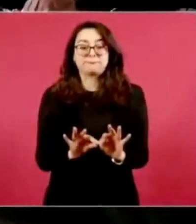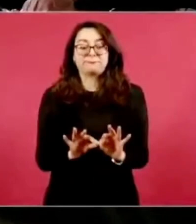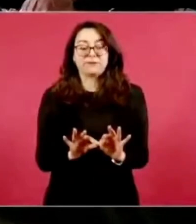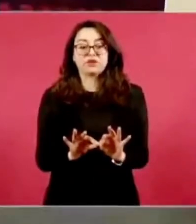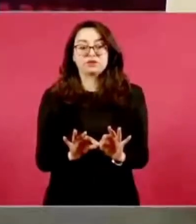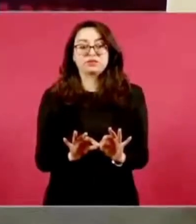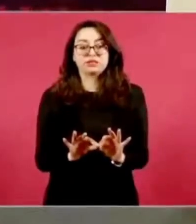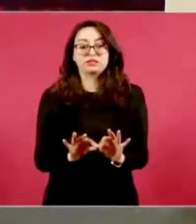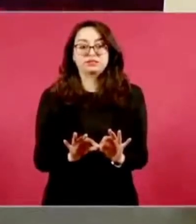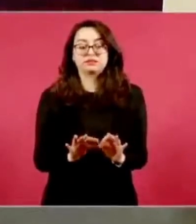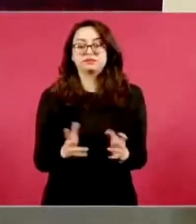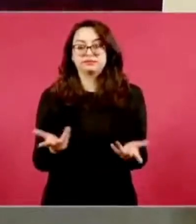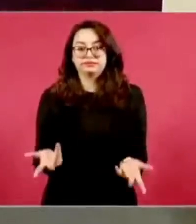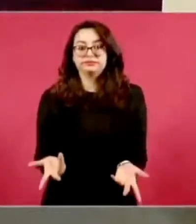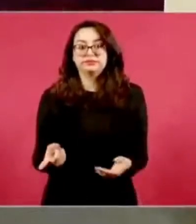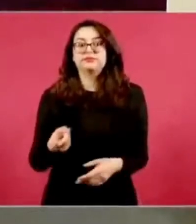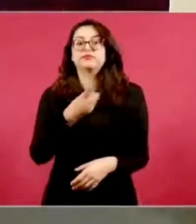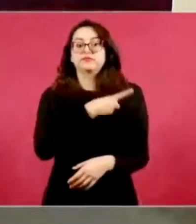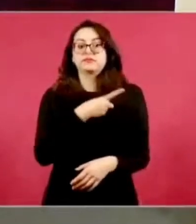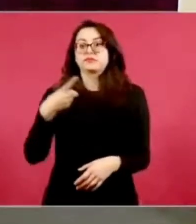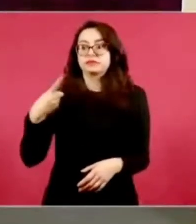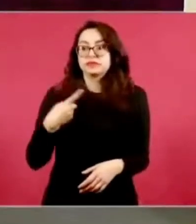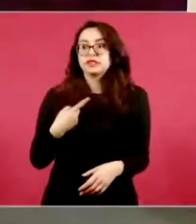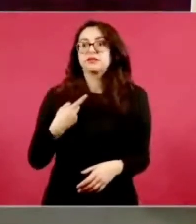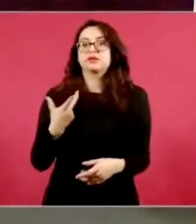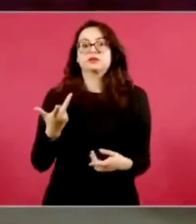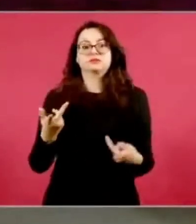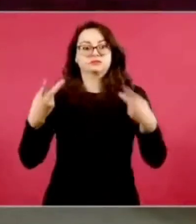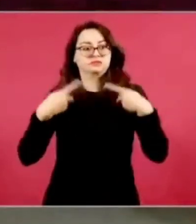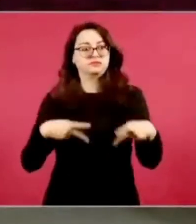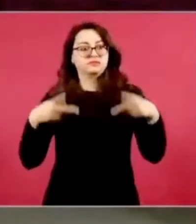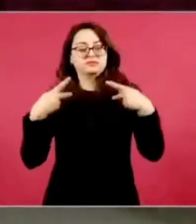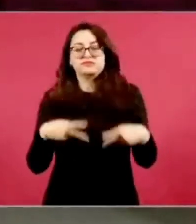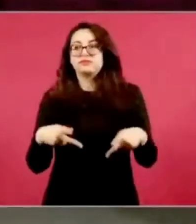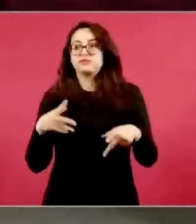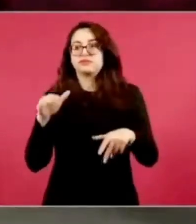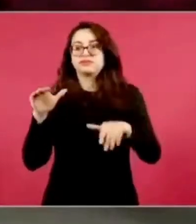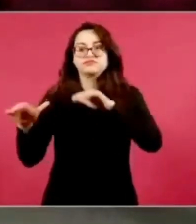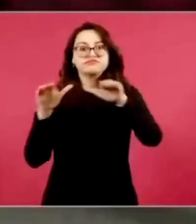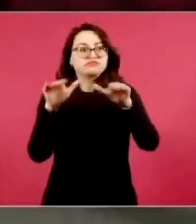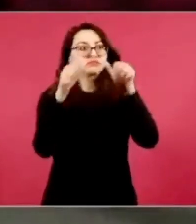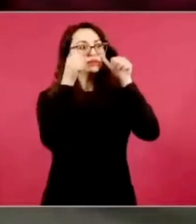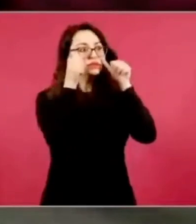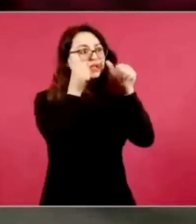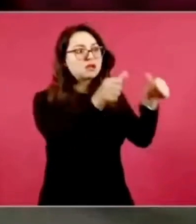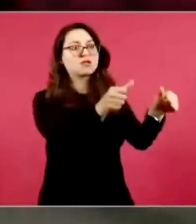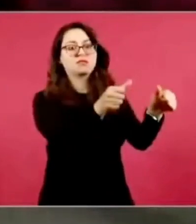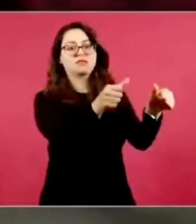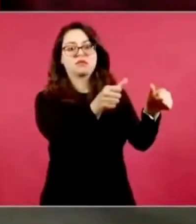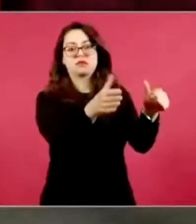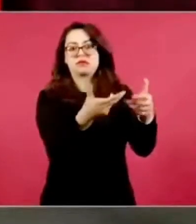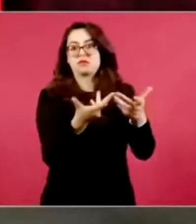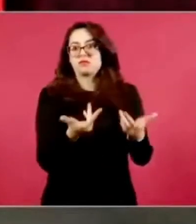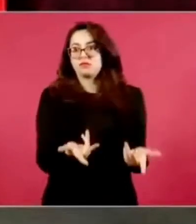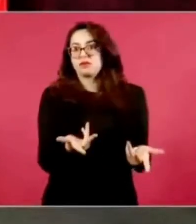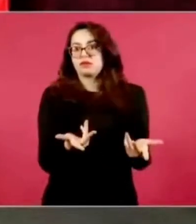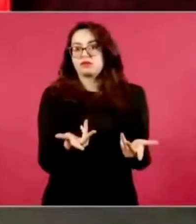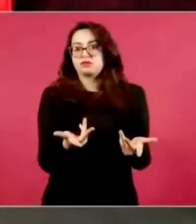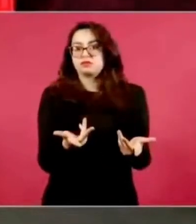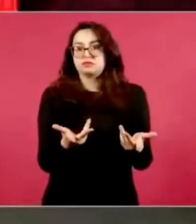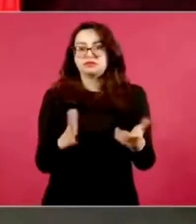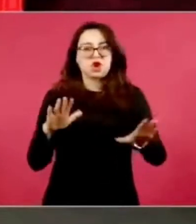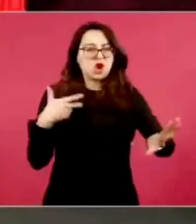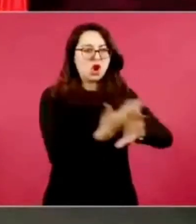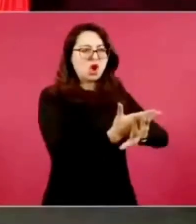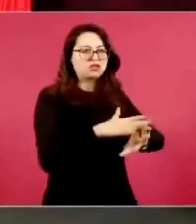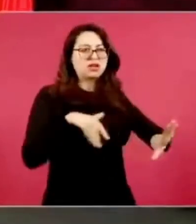que atenderlo así, atender las causas, no querer resolver las cosas nada más con el uso de la